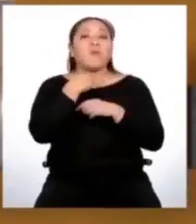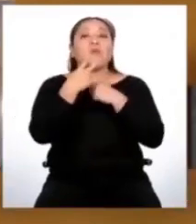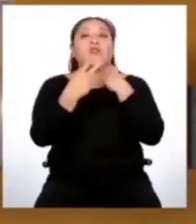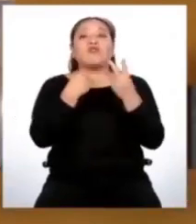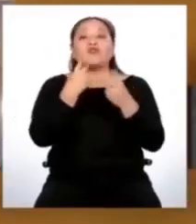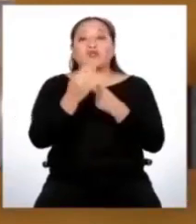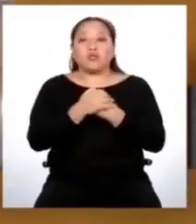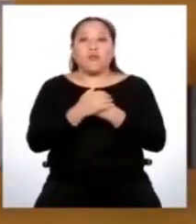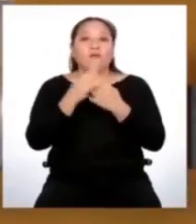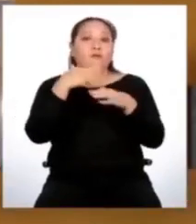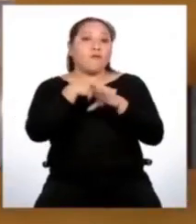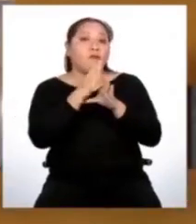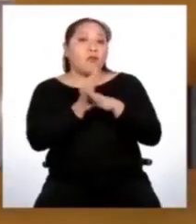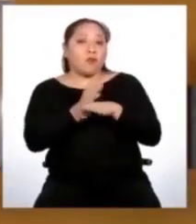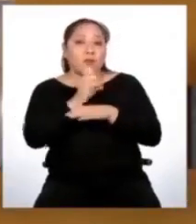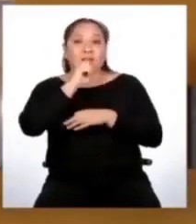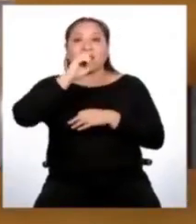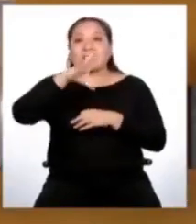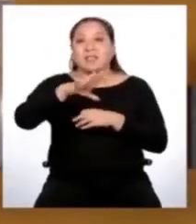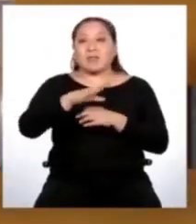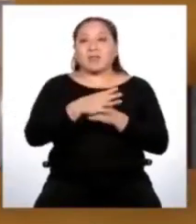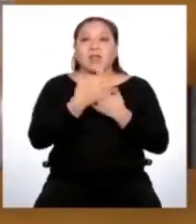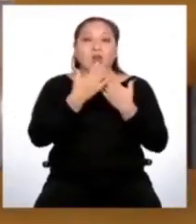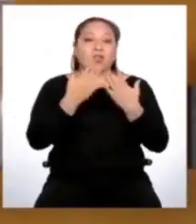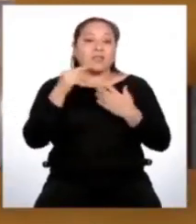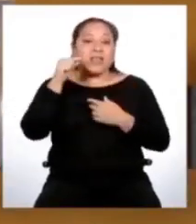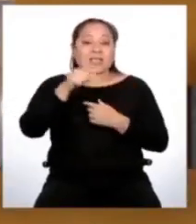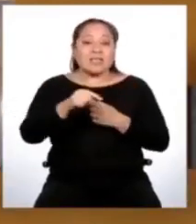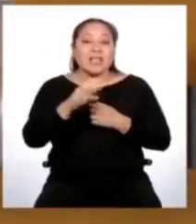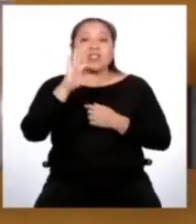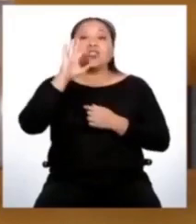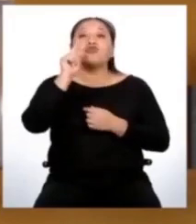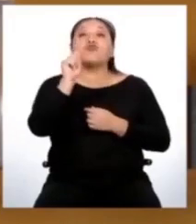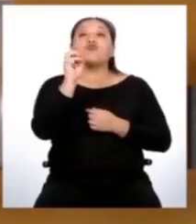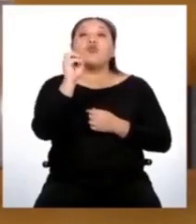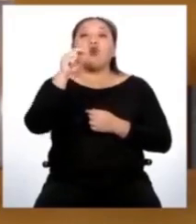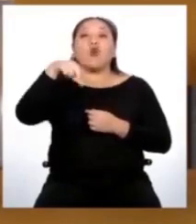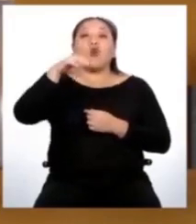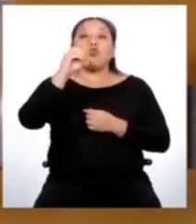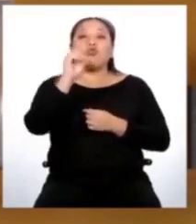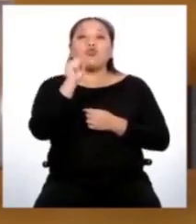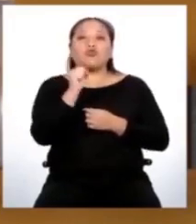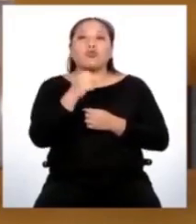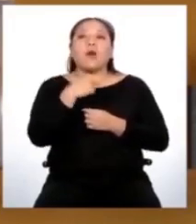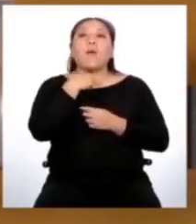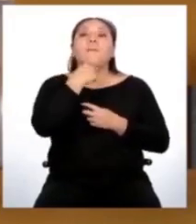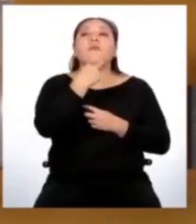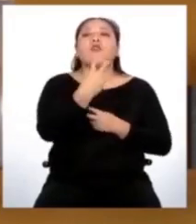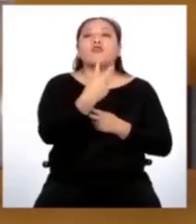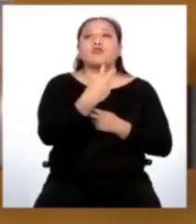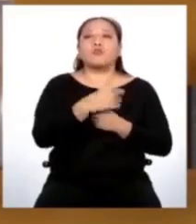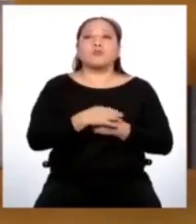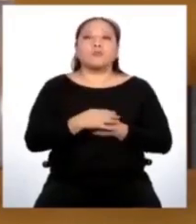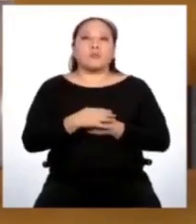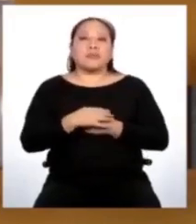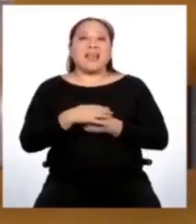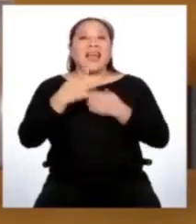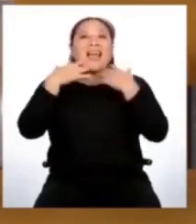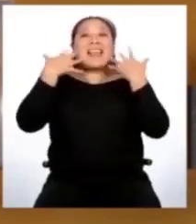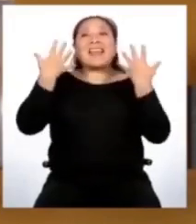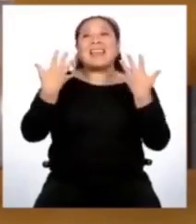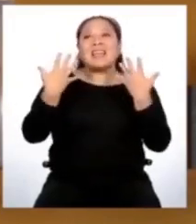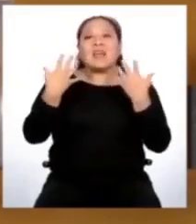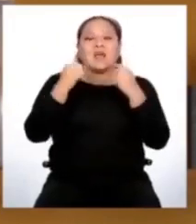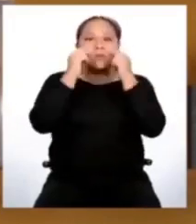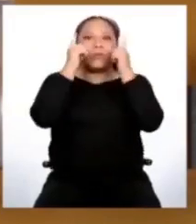los tonos con que pronunciamos los sonidos. Estos tonos permiten identificar la actitud del hablante, ya sean tonos de alegría,